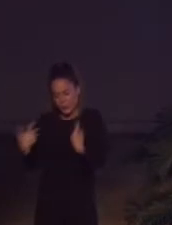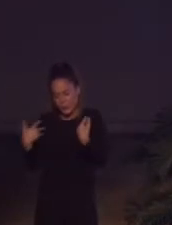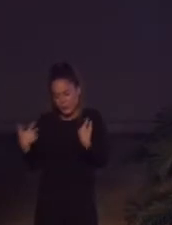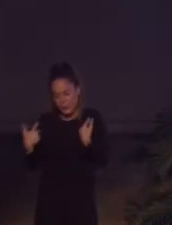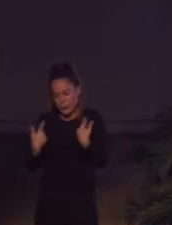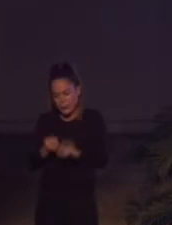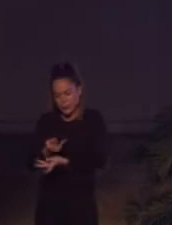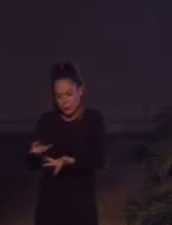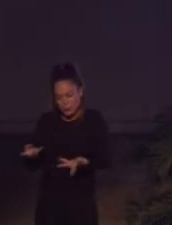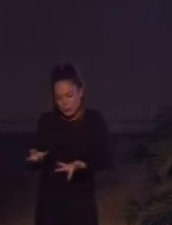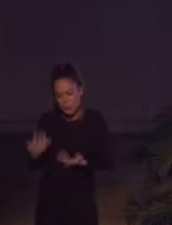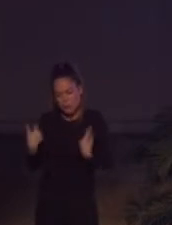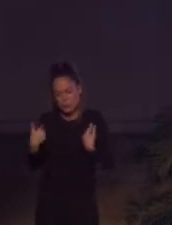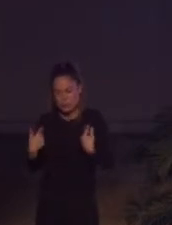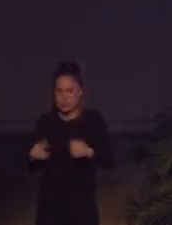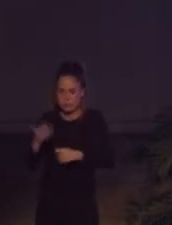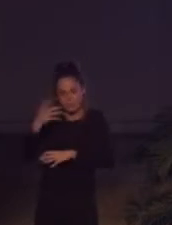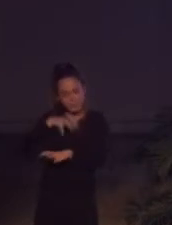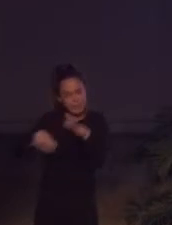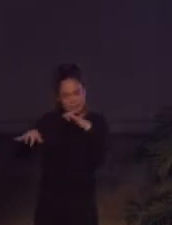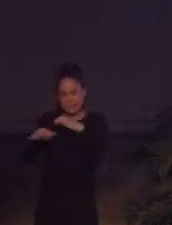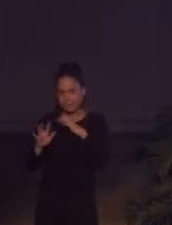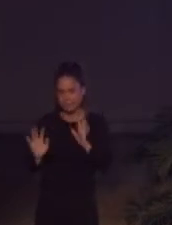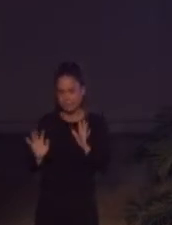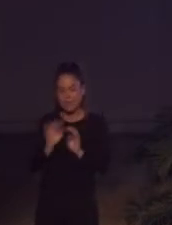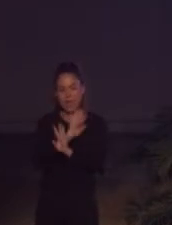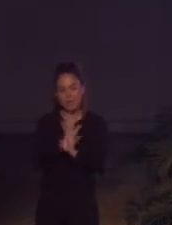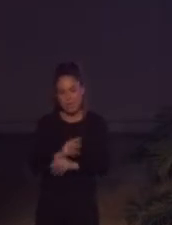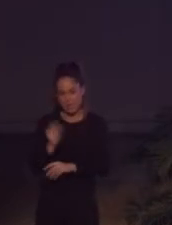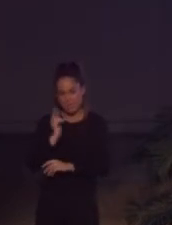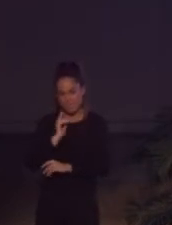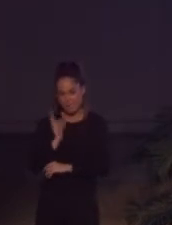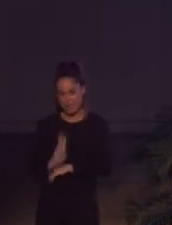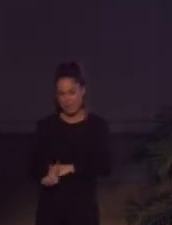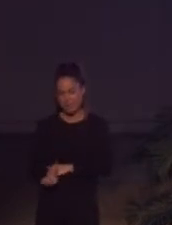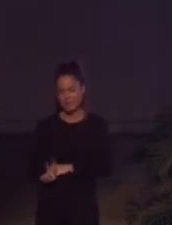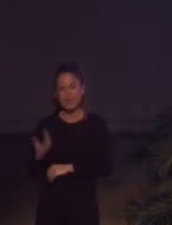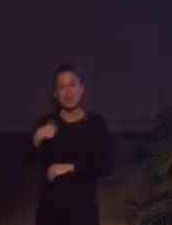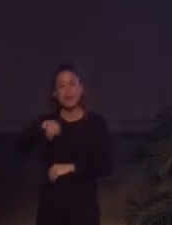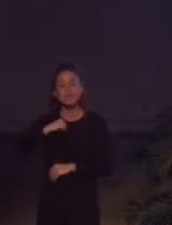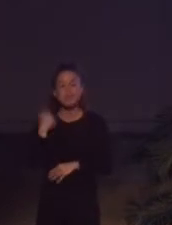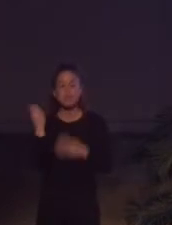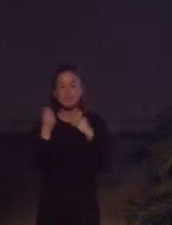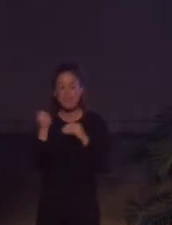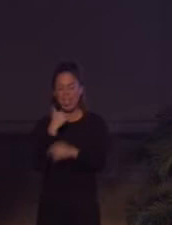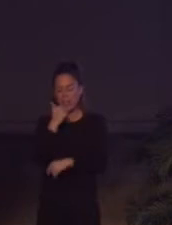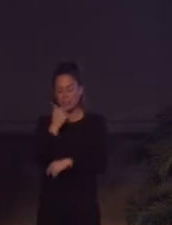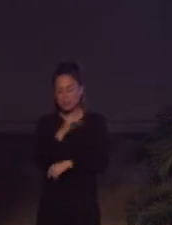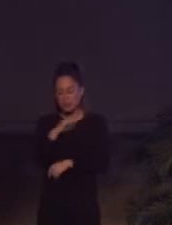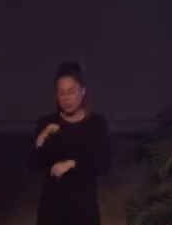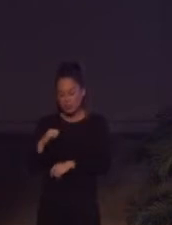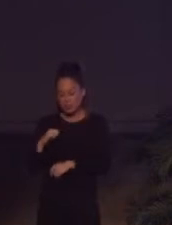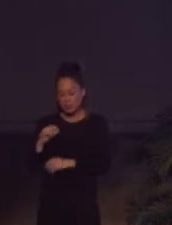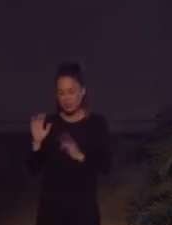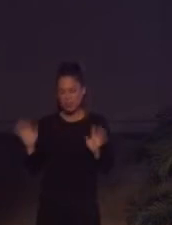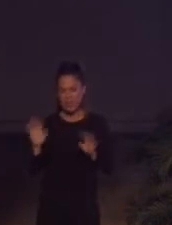¿no? Y al principio, o sea, yo consideraba que era como una cosa personal, pero lo personal es político y